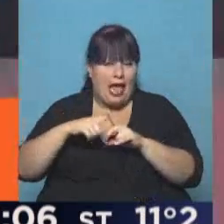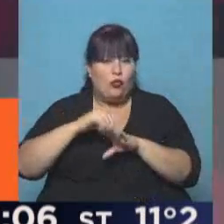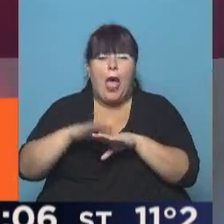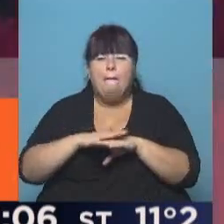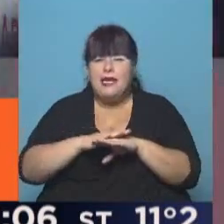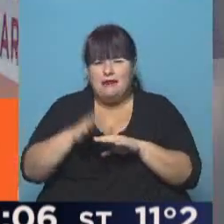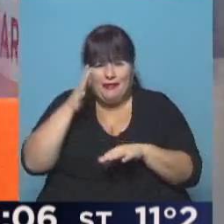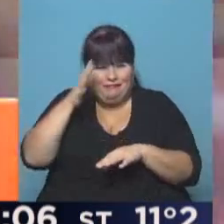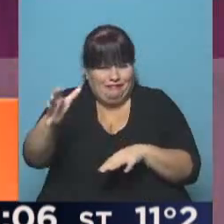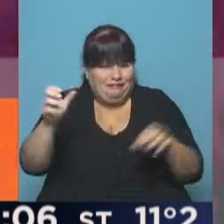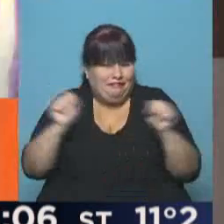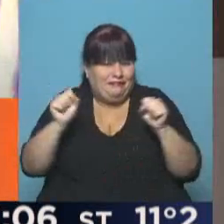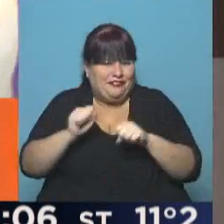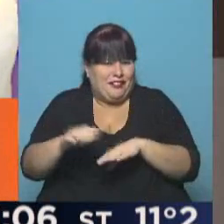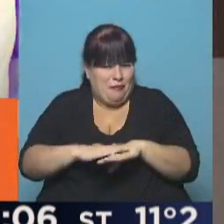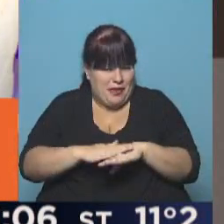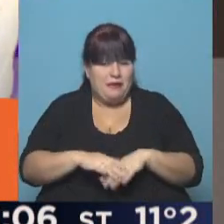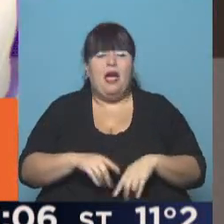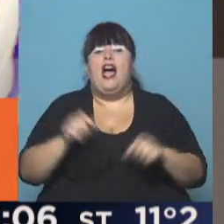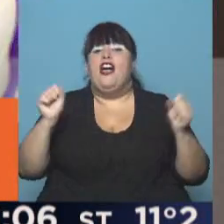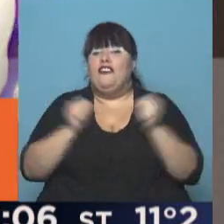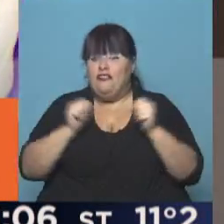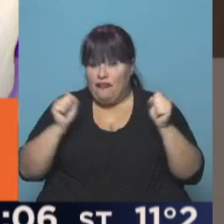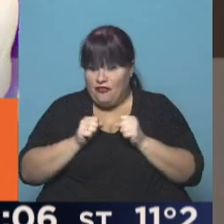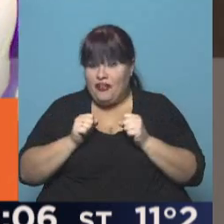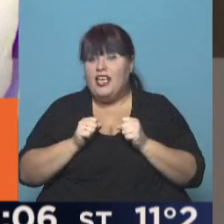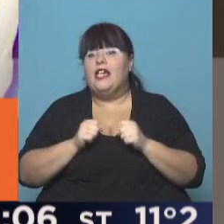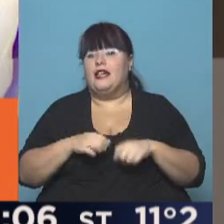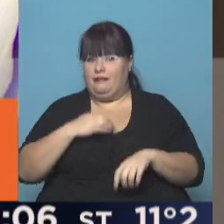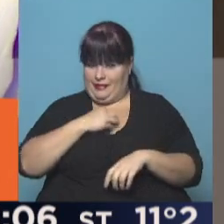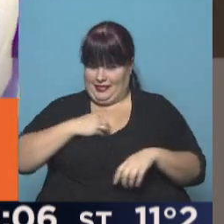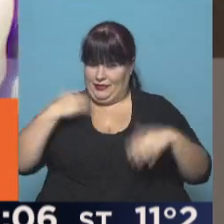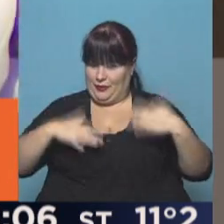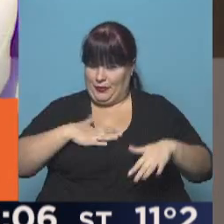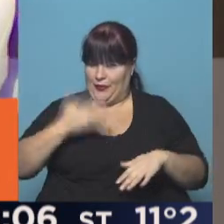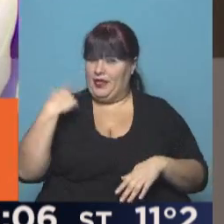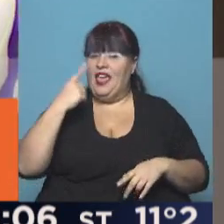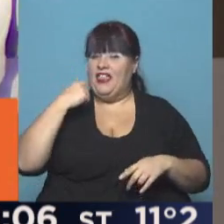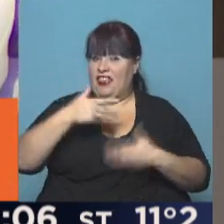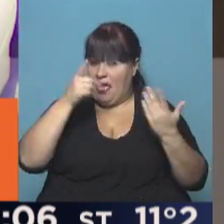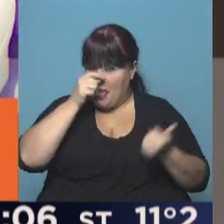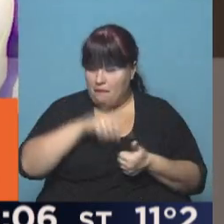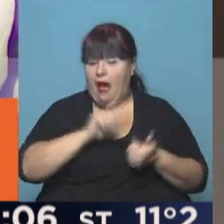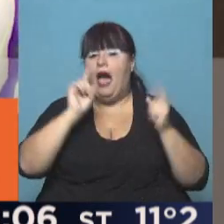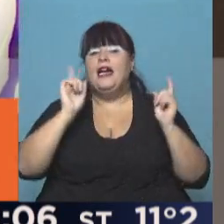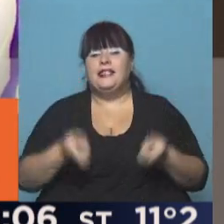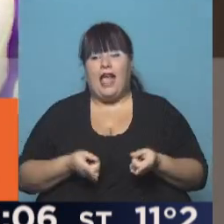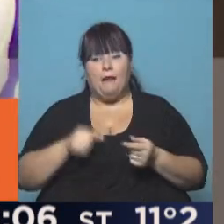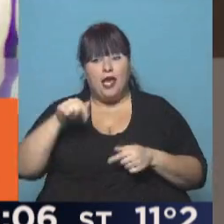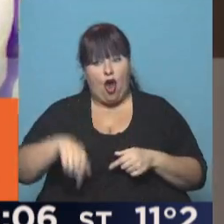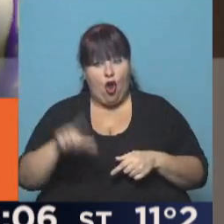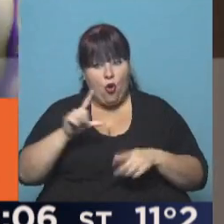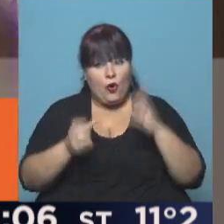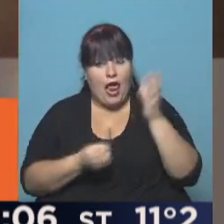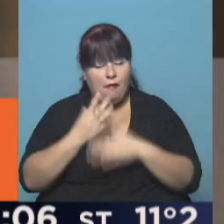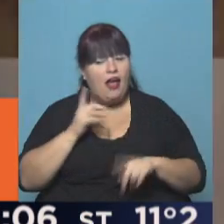mínimas extremadamente bajas, y el frío se hizo sentir mucho el día del Padre. Y también este